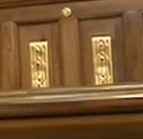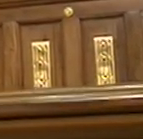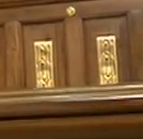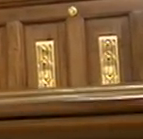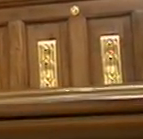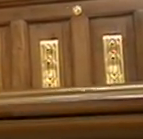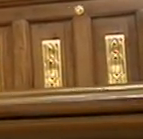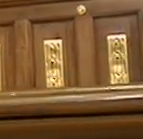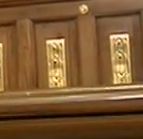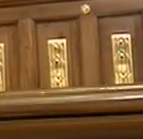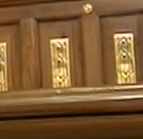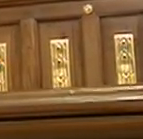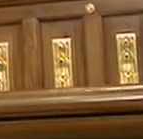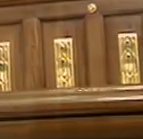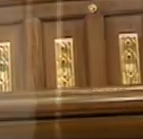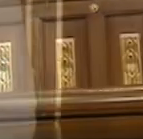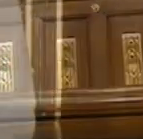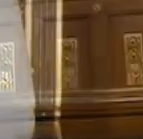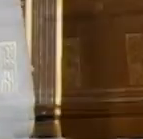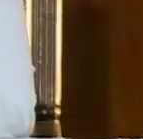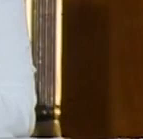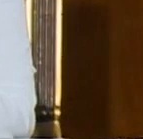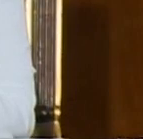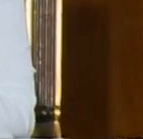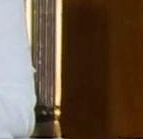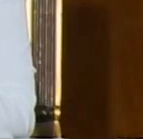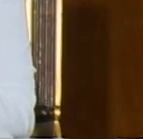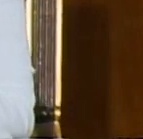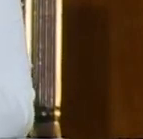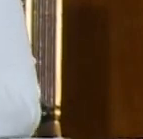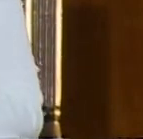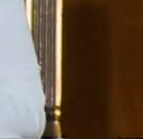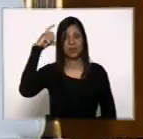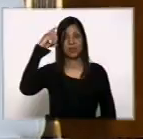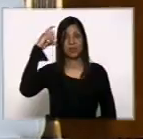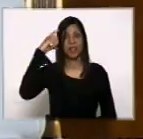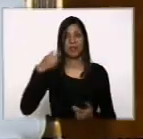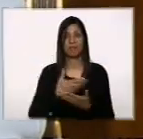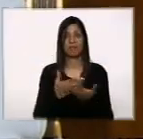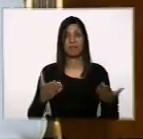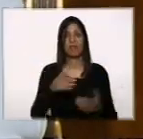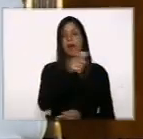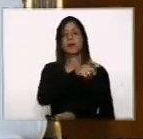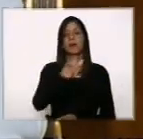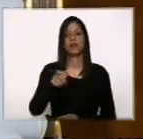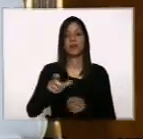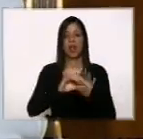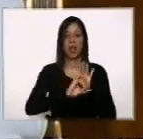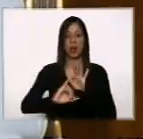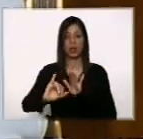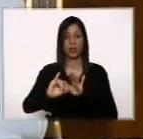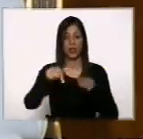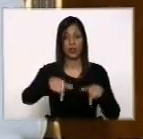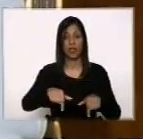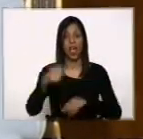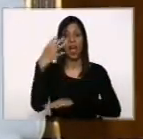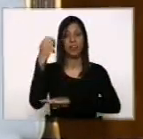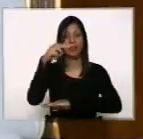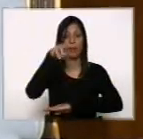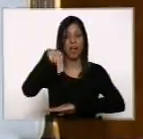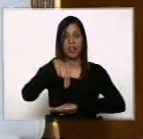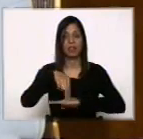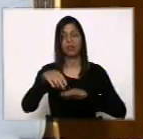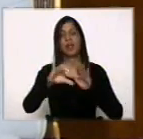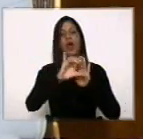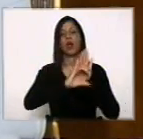Muy buenos días a todos y a toda la distinguida constituyente de esta Asamblea